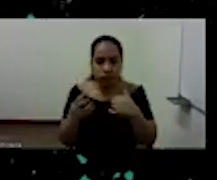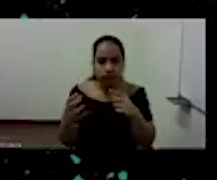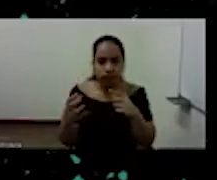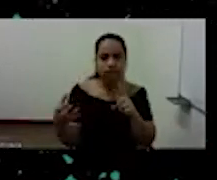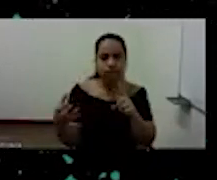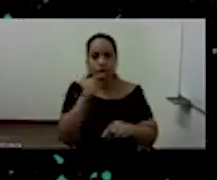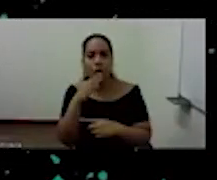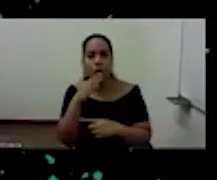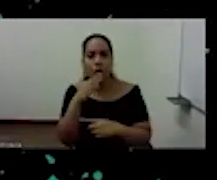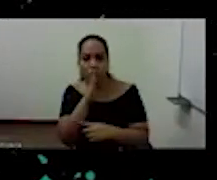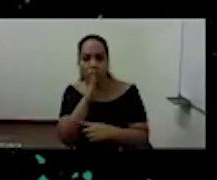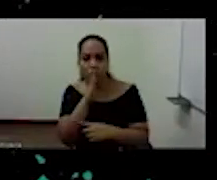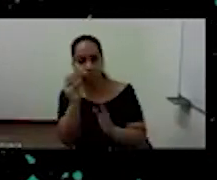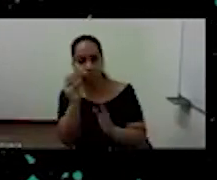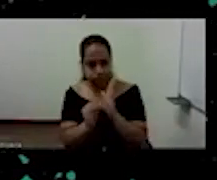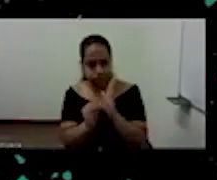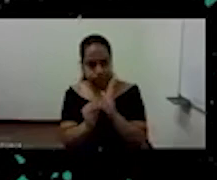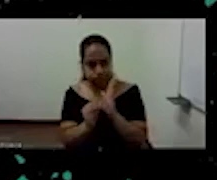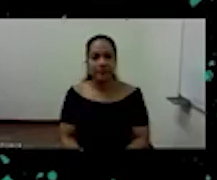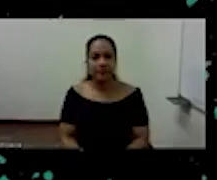tradiciones.